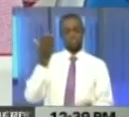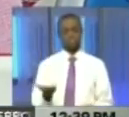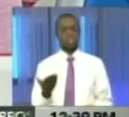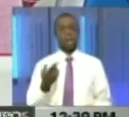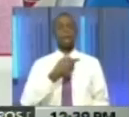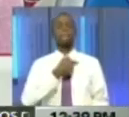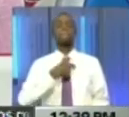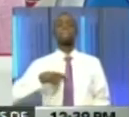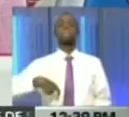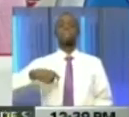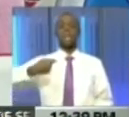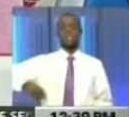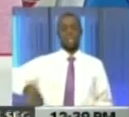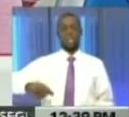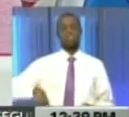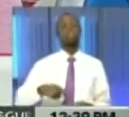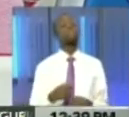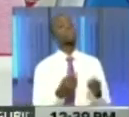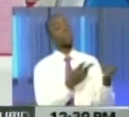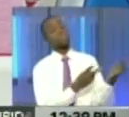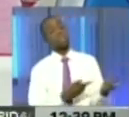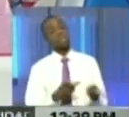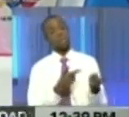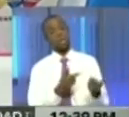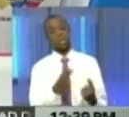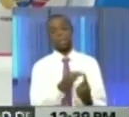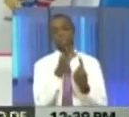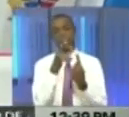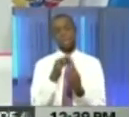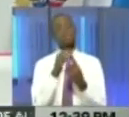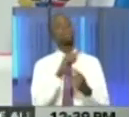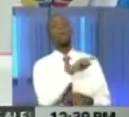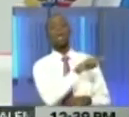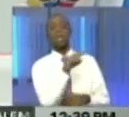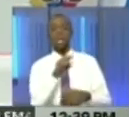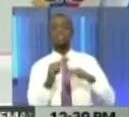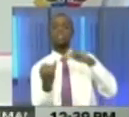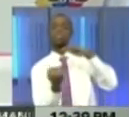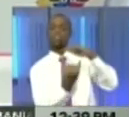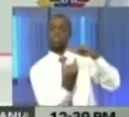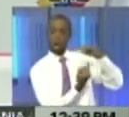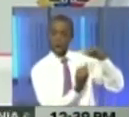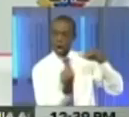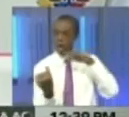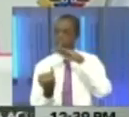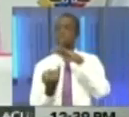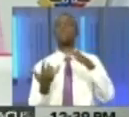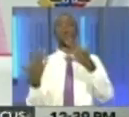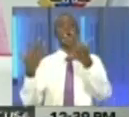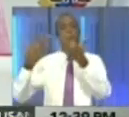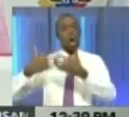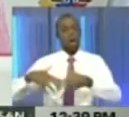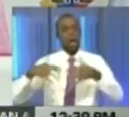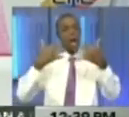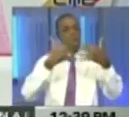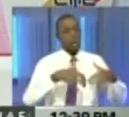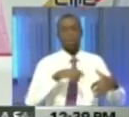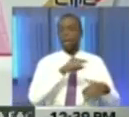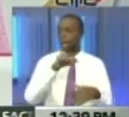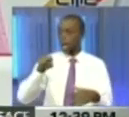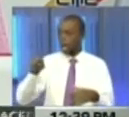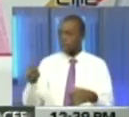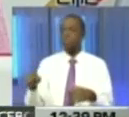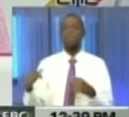como invitados especiales a las instituciones y organismos que siempre nos han acompañado para todos los procesos